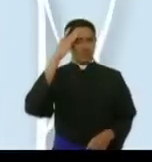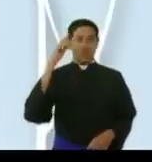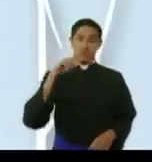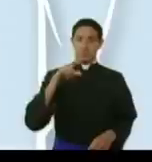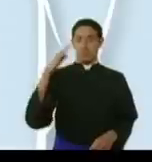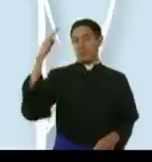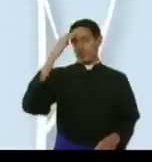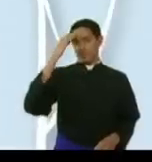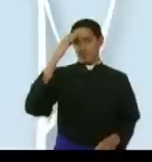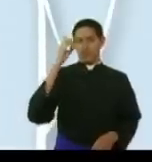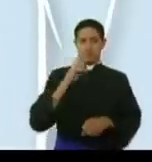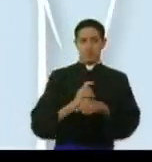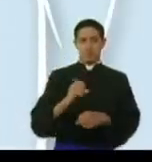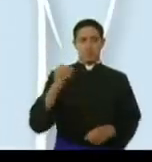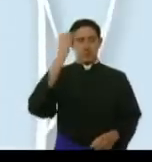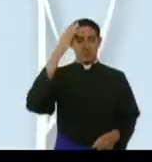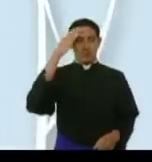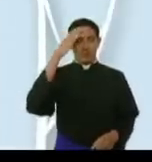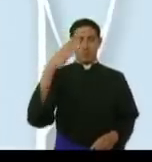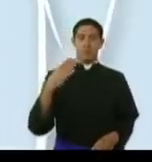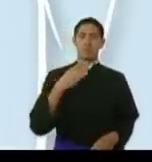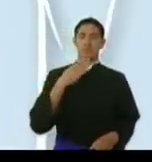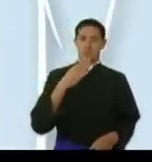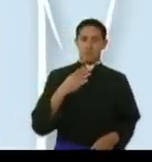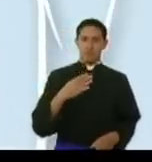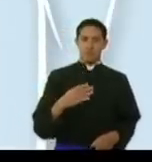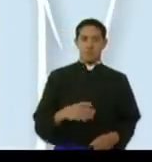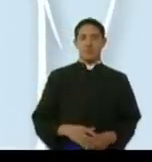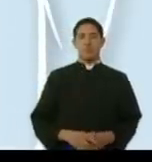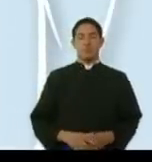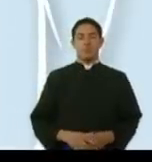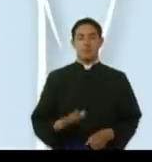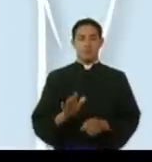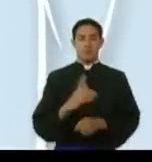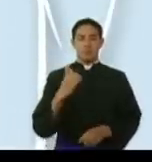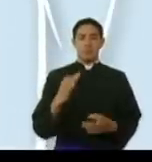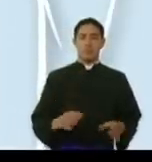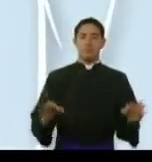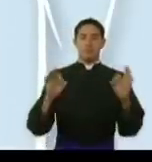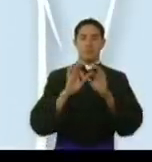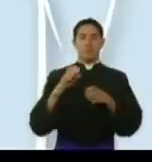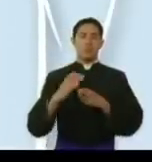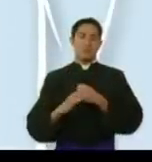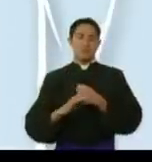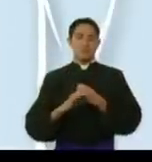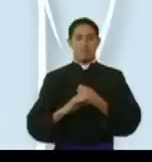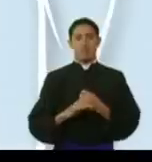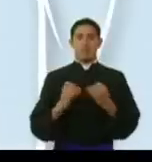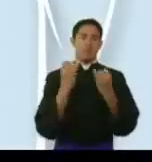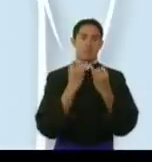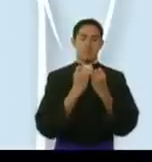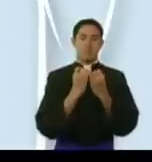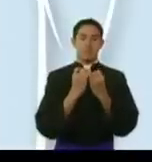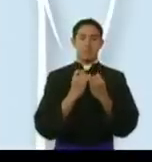Si sabes cuál es la fecha de tu bautizo, qué bueno, porque esa fecha la tenemos que celebrar como cuando celebramos el día en que